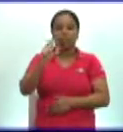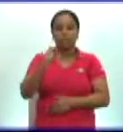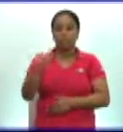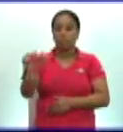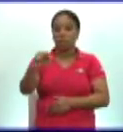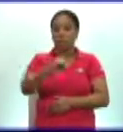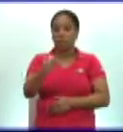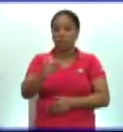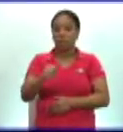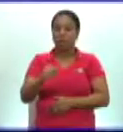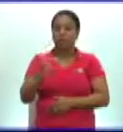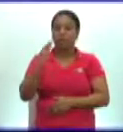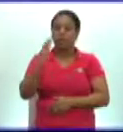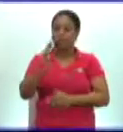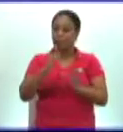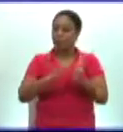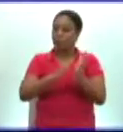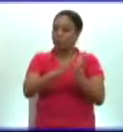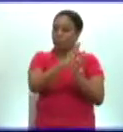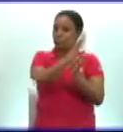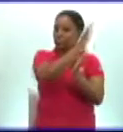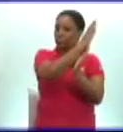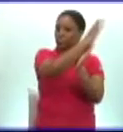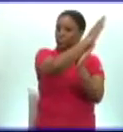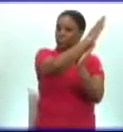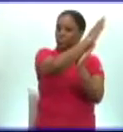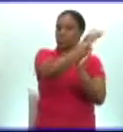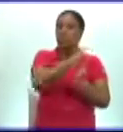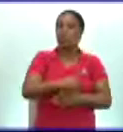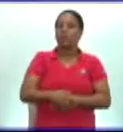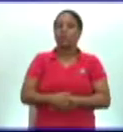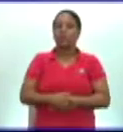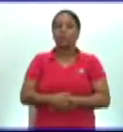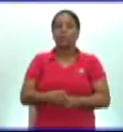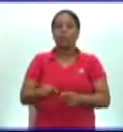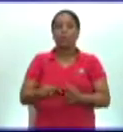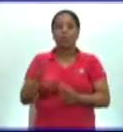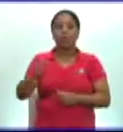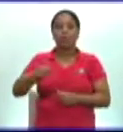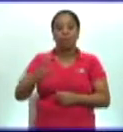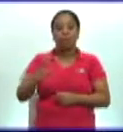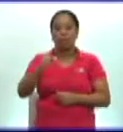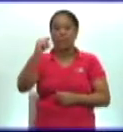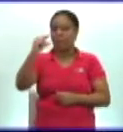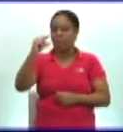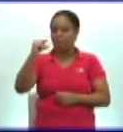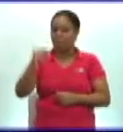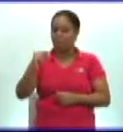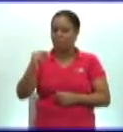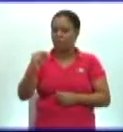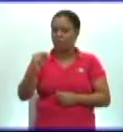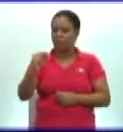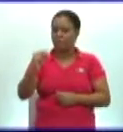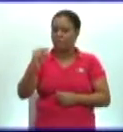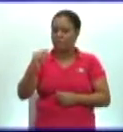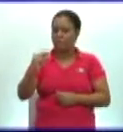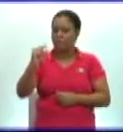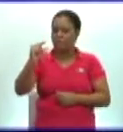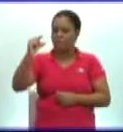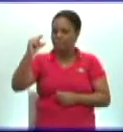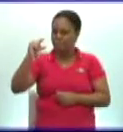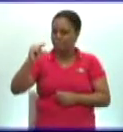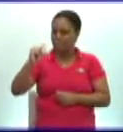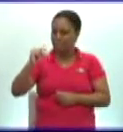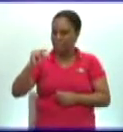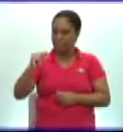carrito que asciende por un plano inclinado, pero ahora disminuye su velocidad en la medida que